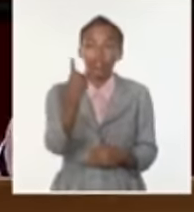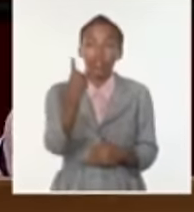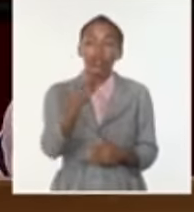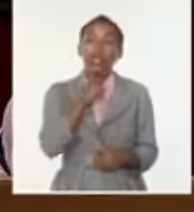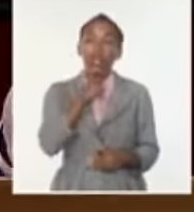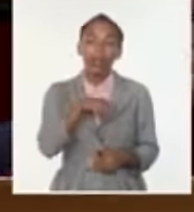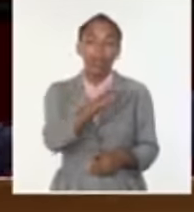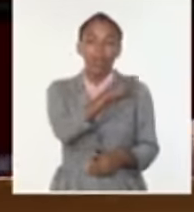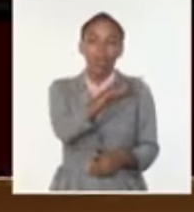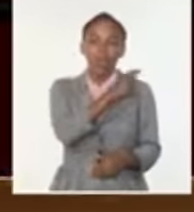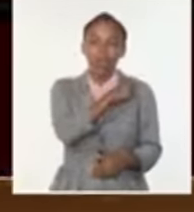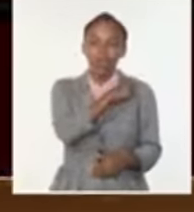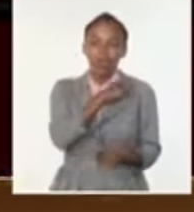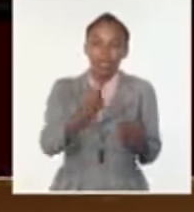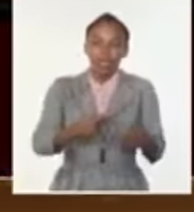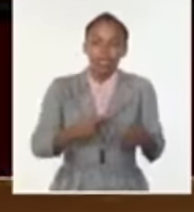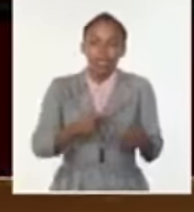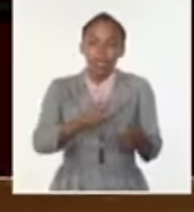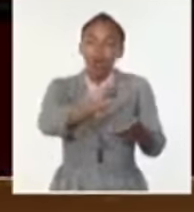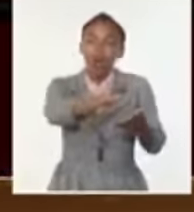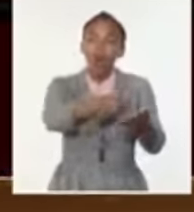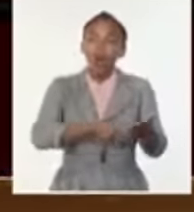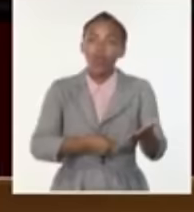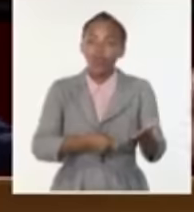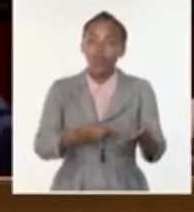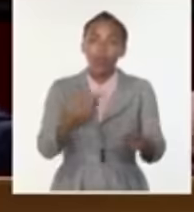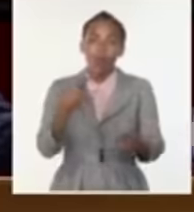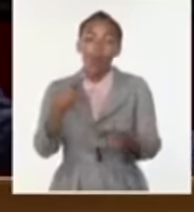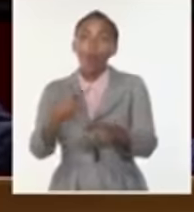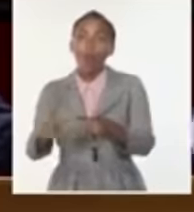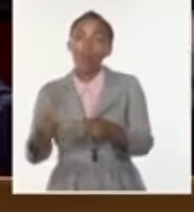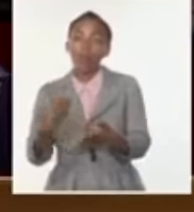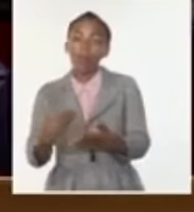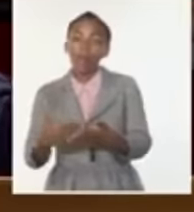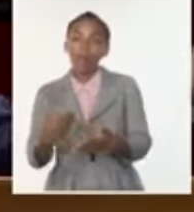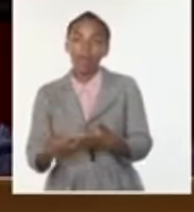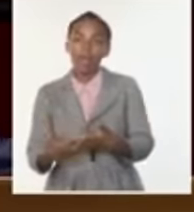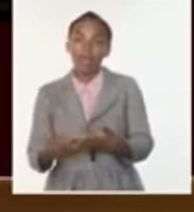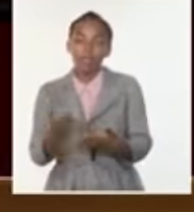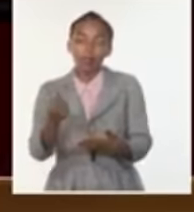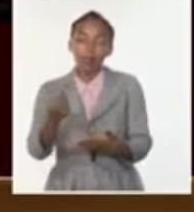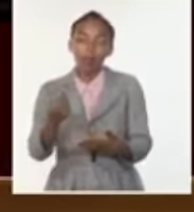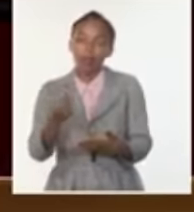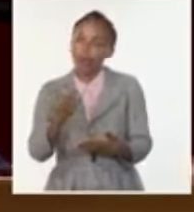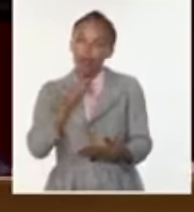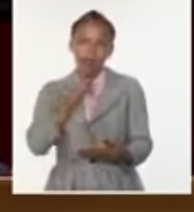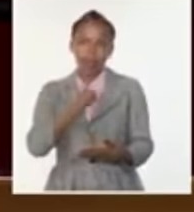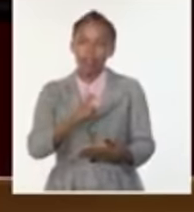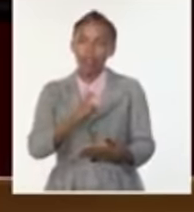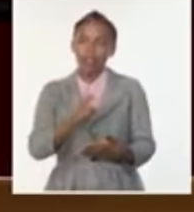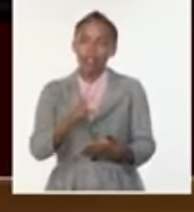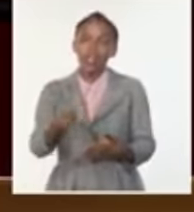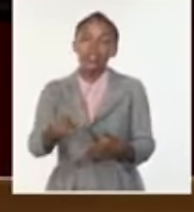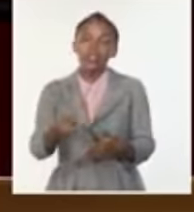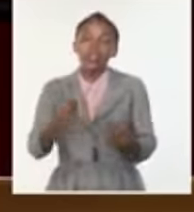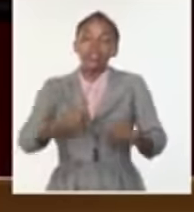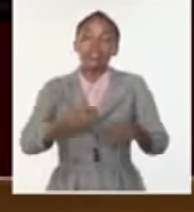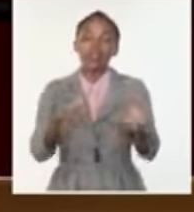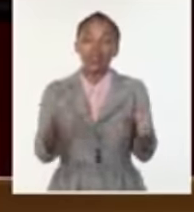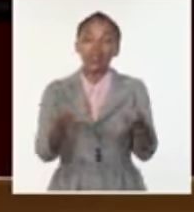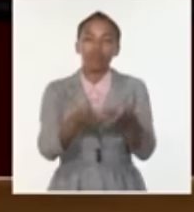puede decidir firmar un contrato con ningún actor económico. Tiene que ser una decisión colectiva, es un órgano